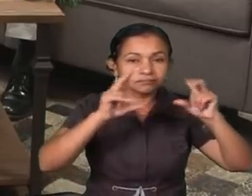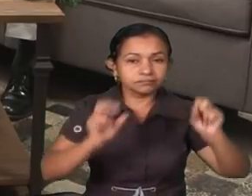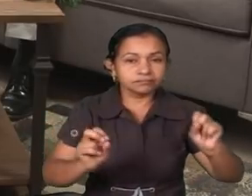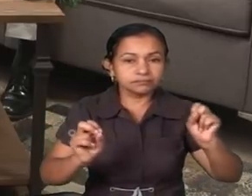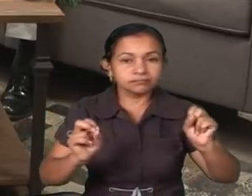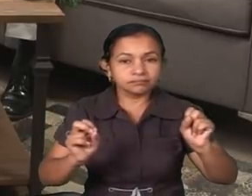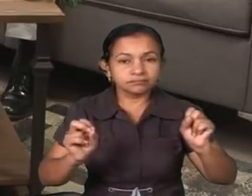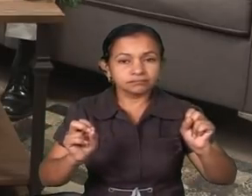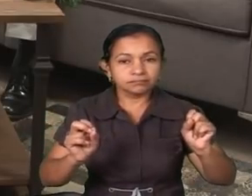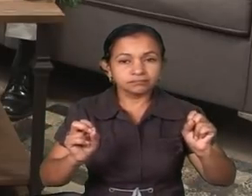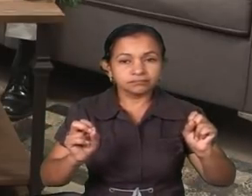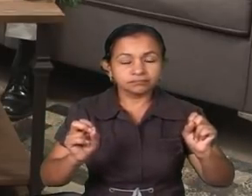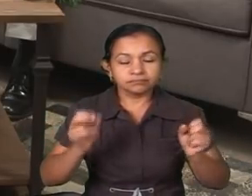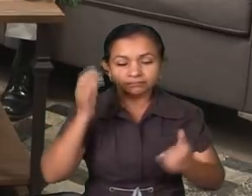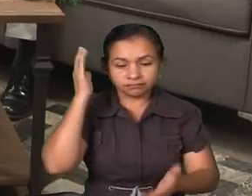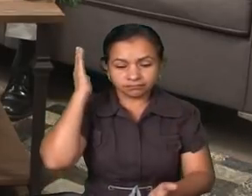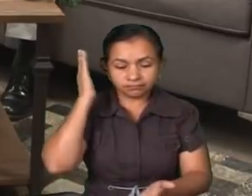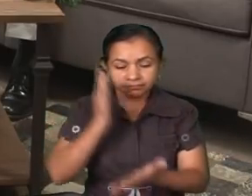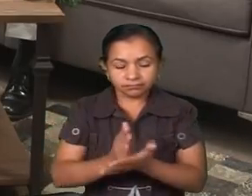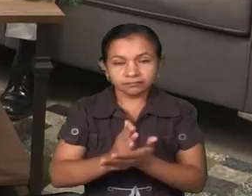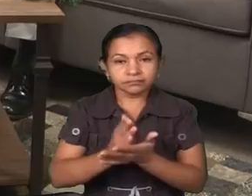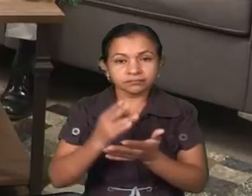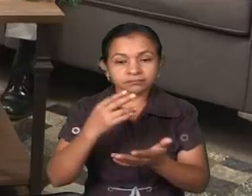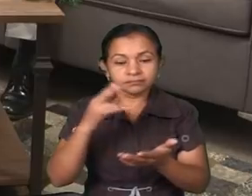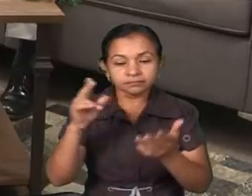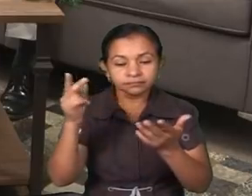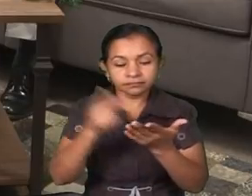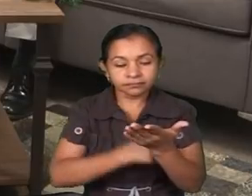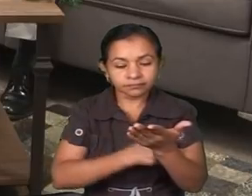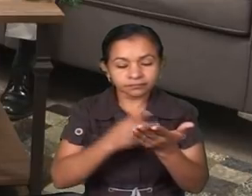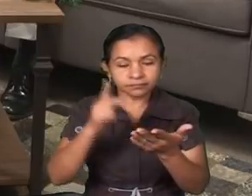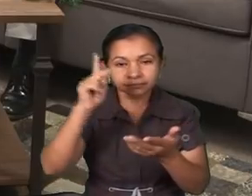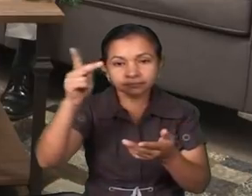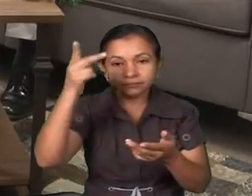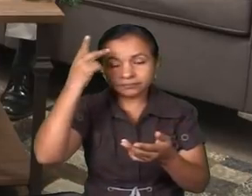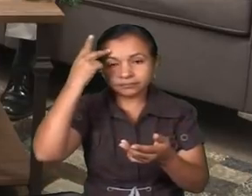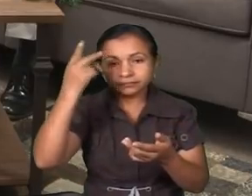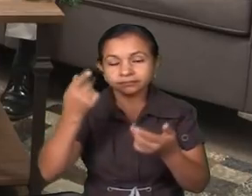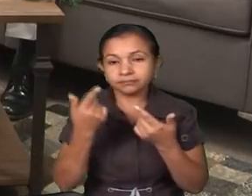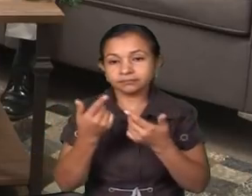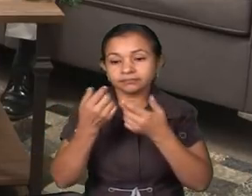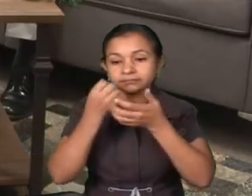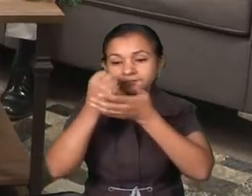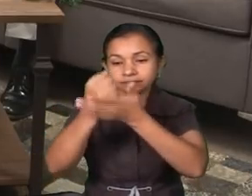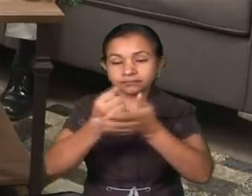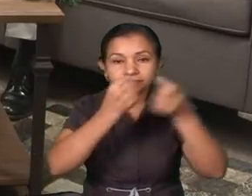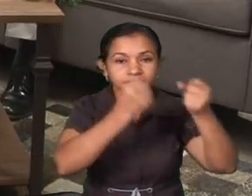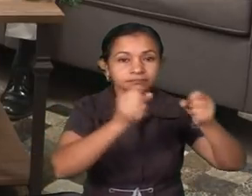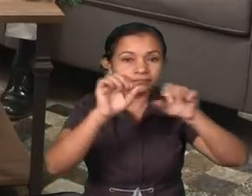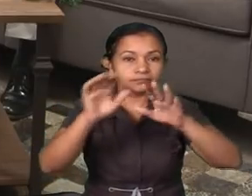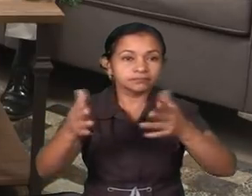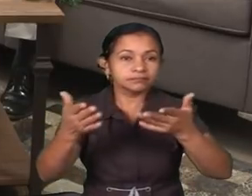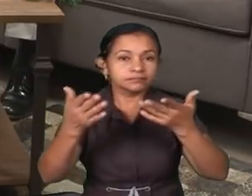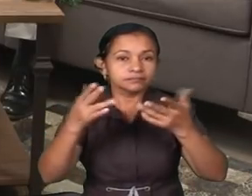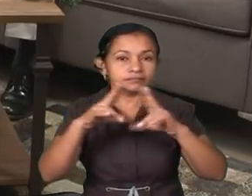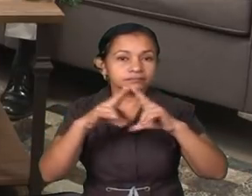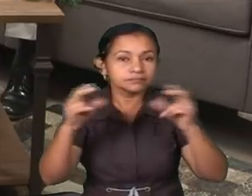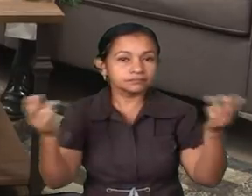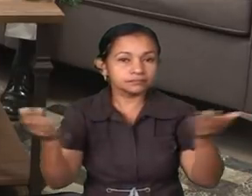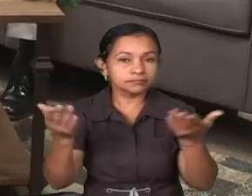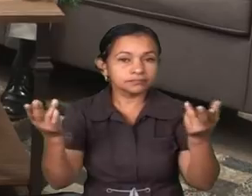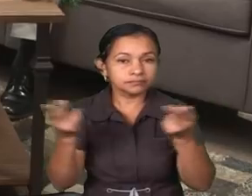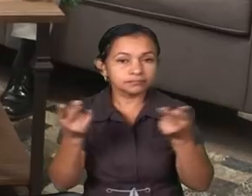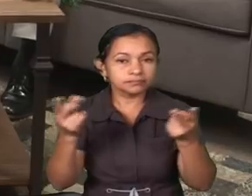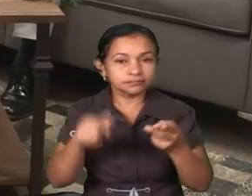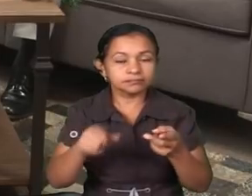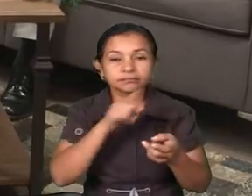ha declarado autodeterminación, proyectos políticos independientes por y para las y los nicaragüenses. ¿Cómo convivimos dentro de esta